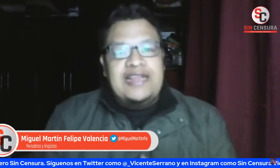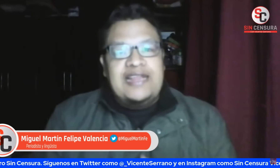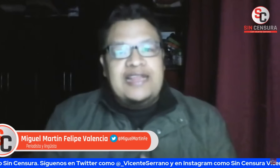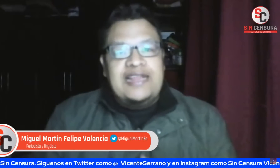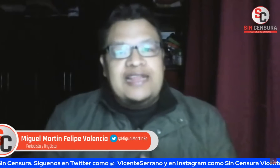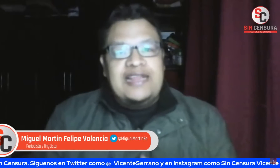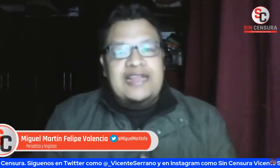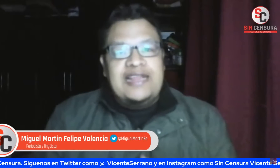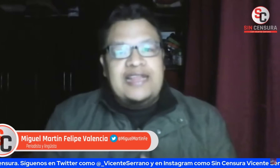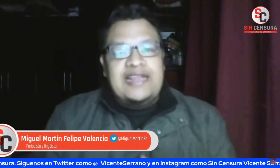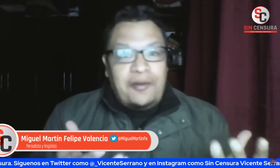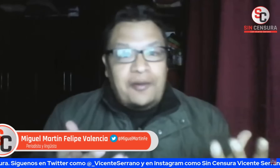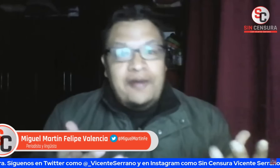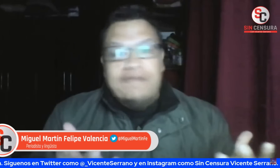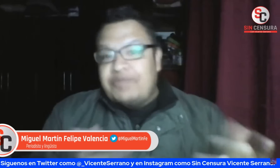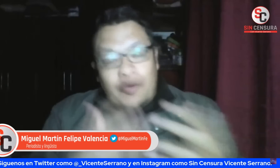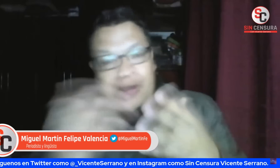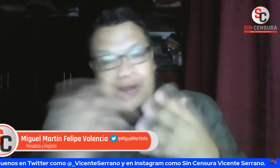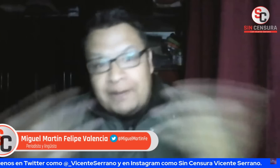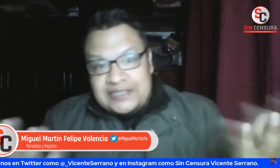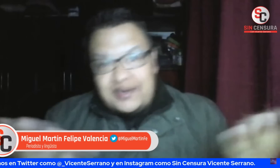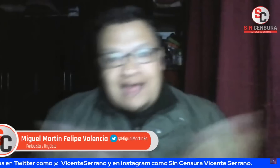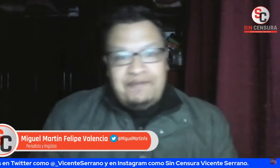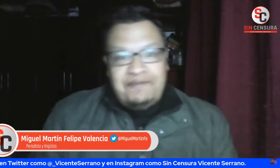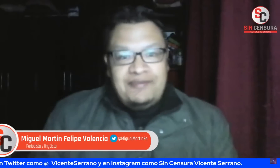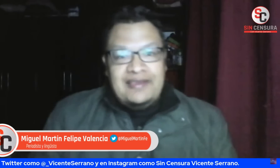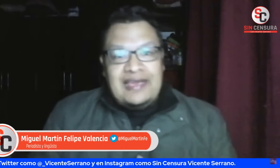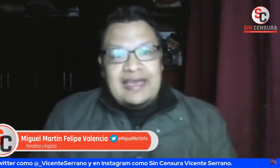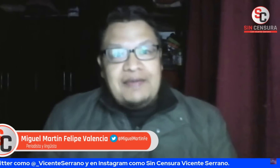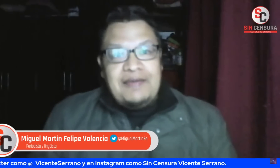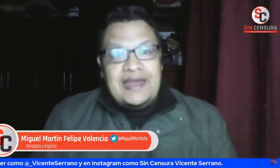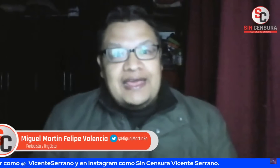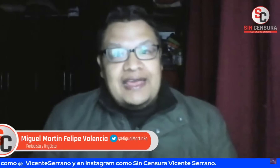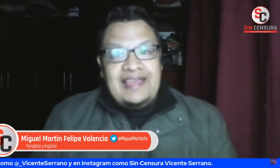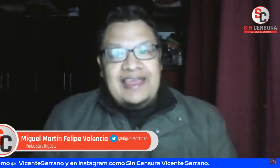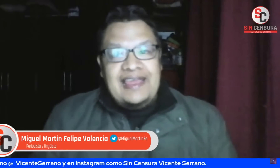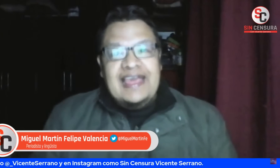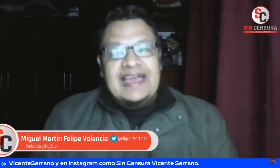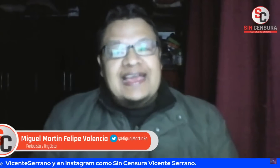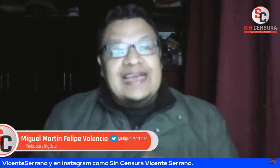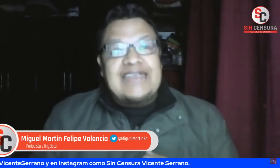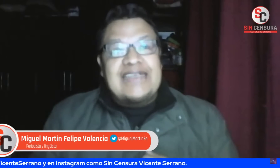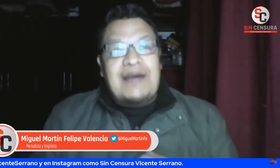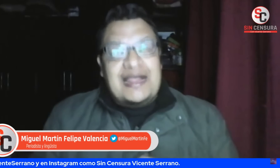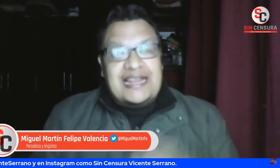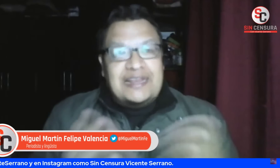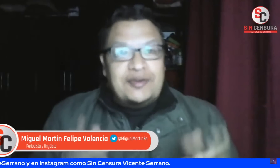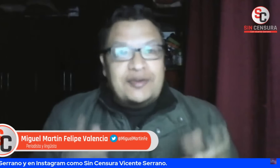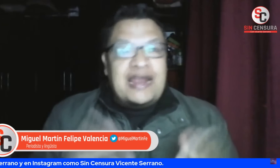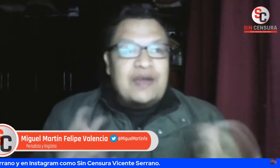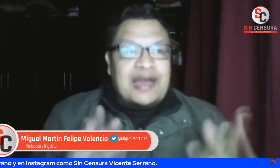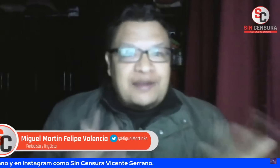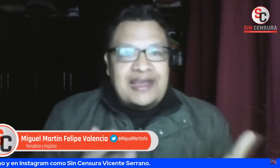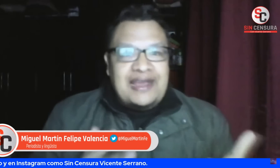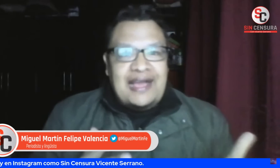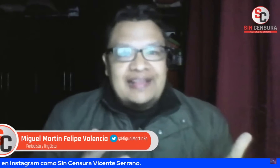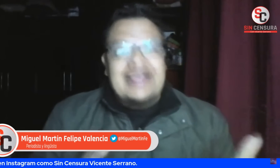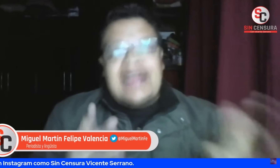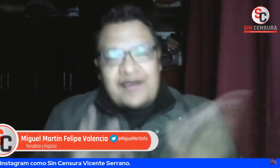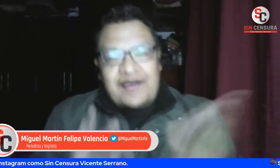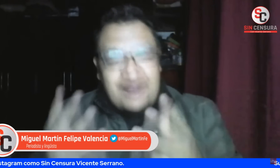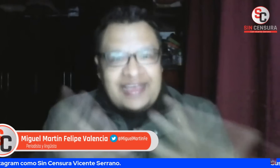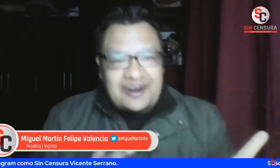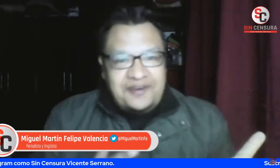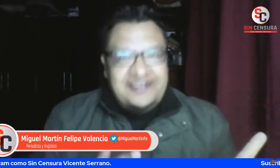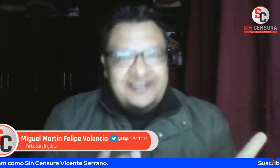me explico, en efecto, como una persona que viene, que es hablante nativo de una lengua germánica,